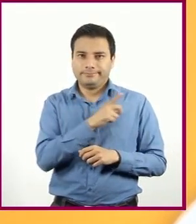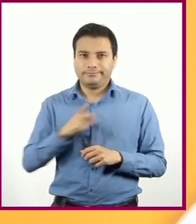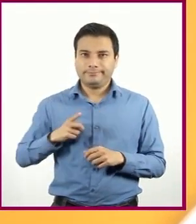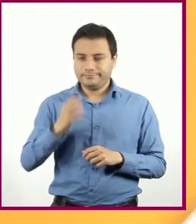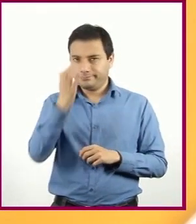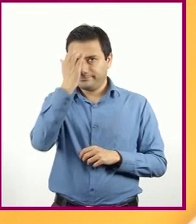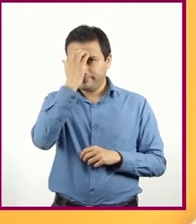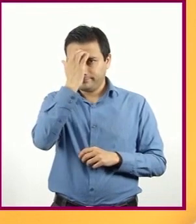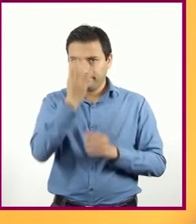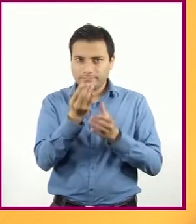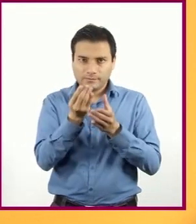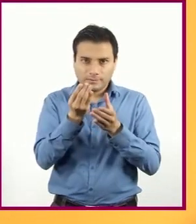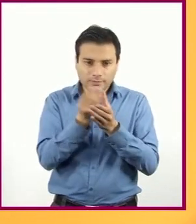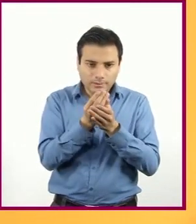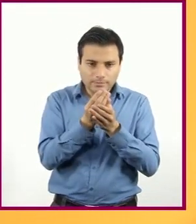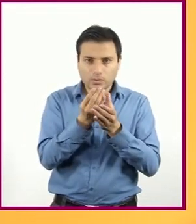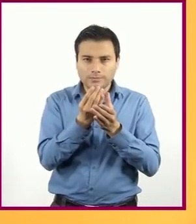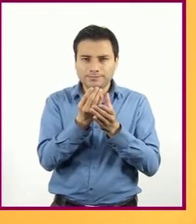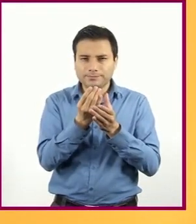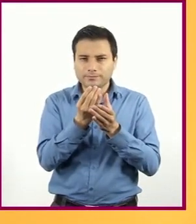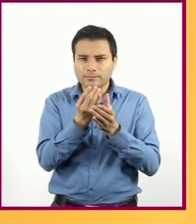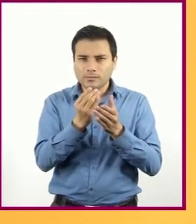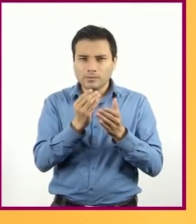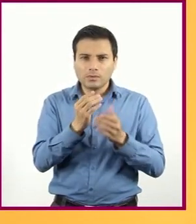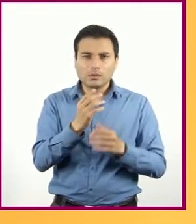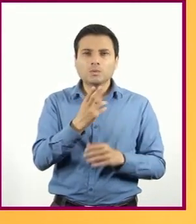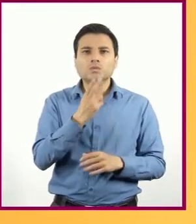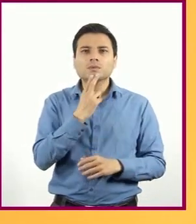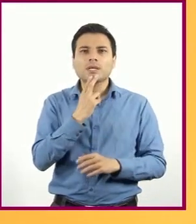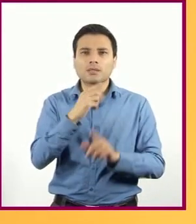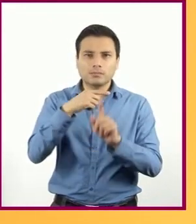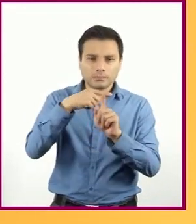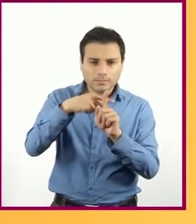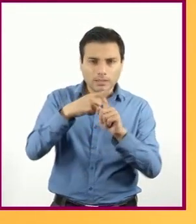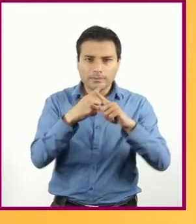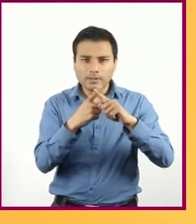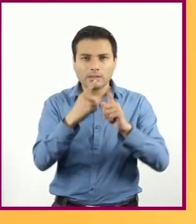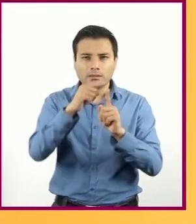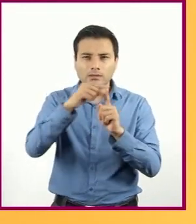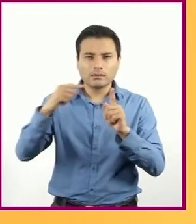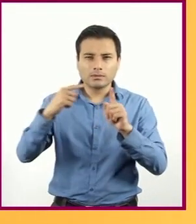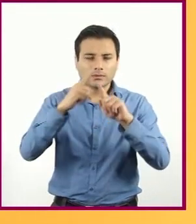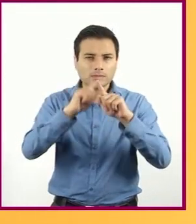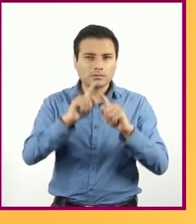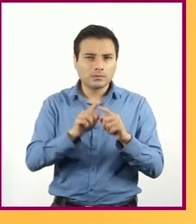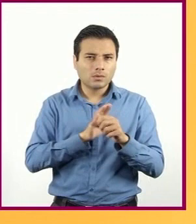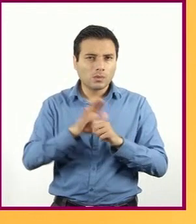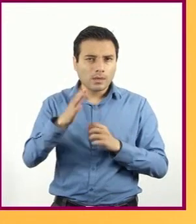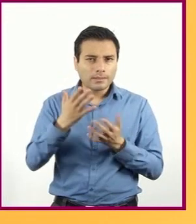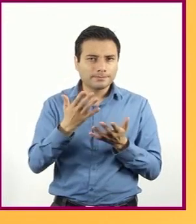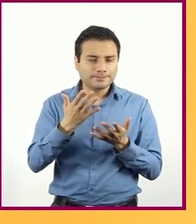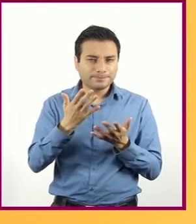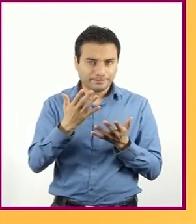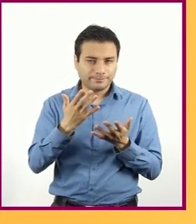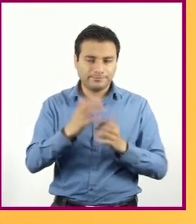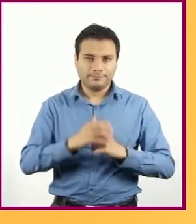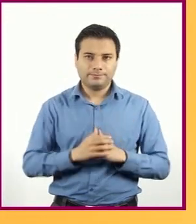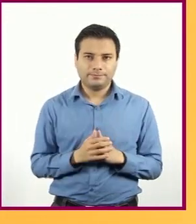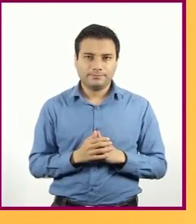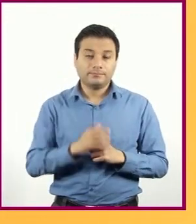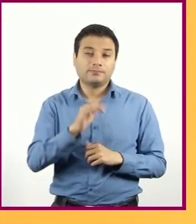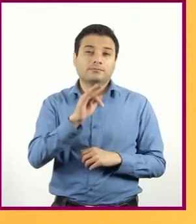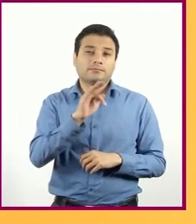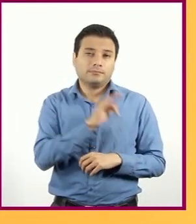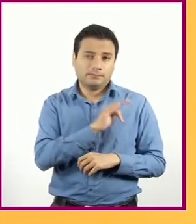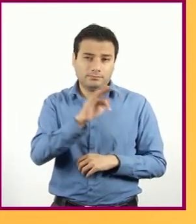tipo y los efectos de las operaciones que se establecen entre las expresiones matemáticas. Estas pueden ser aditivas